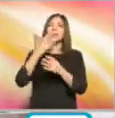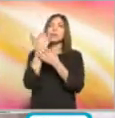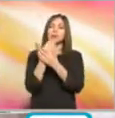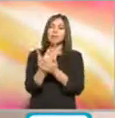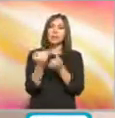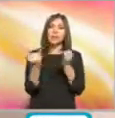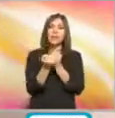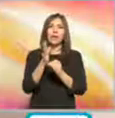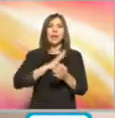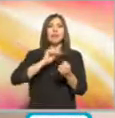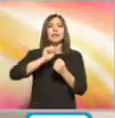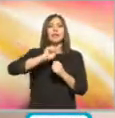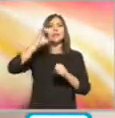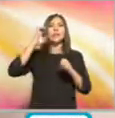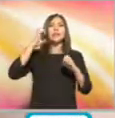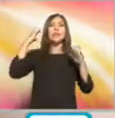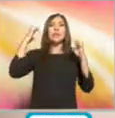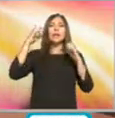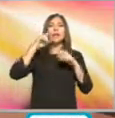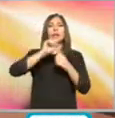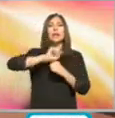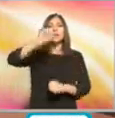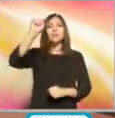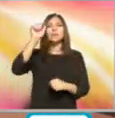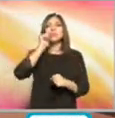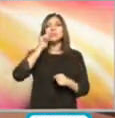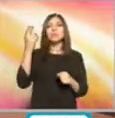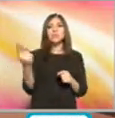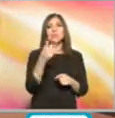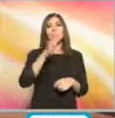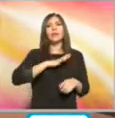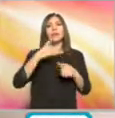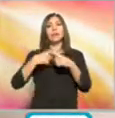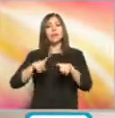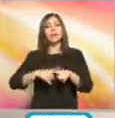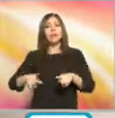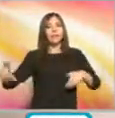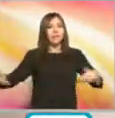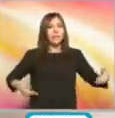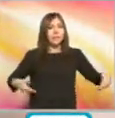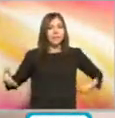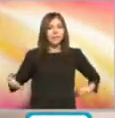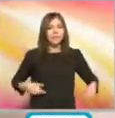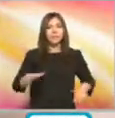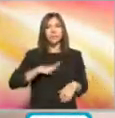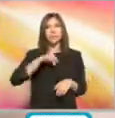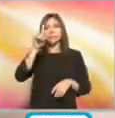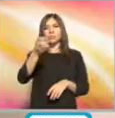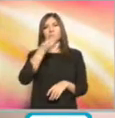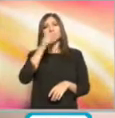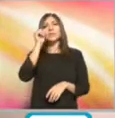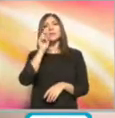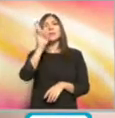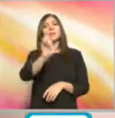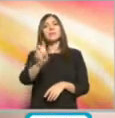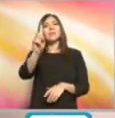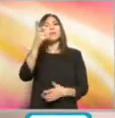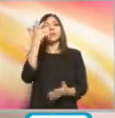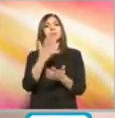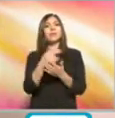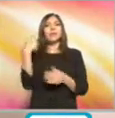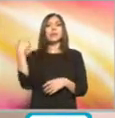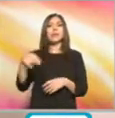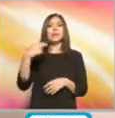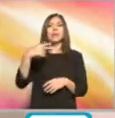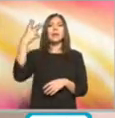está nuestra exposición permanente, tenemos obras de teatro, hay una obra increíble que pasa todos los fines de semana que se llama